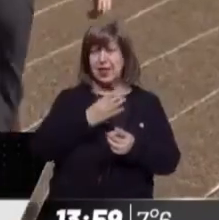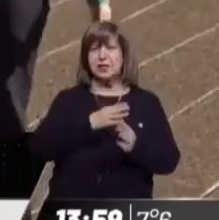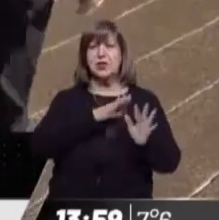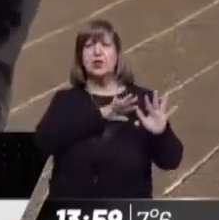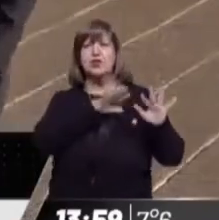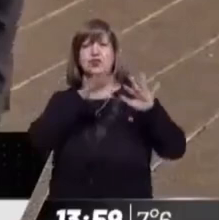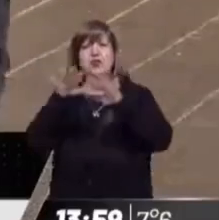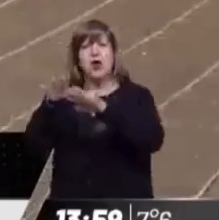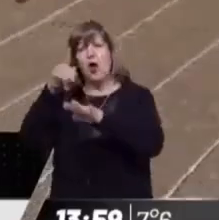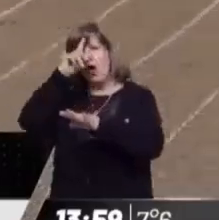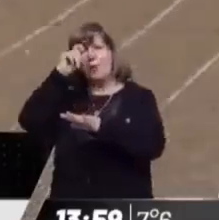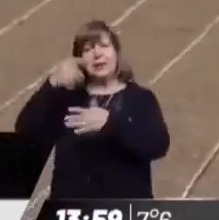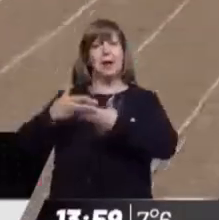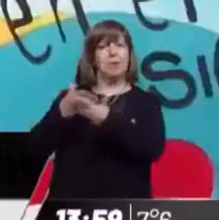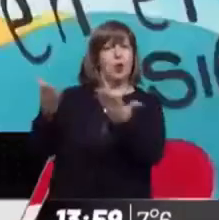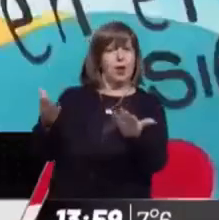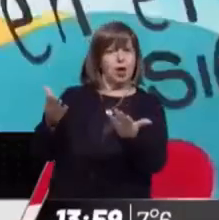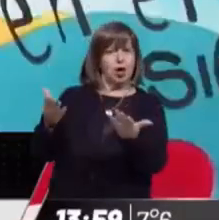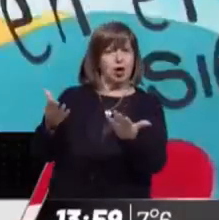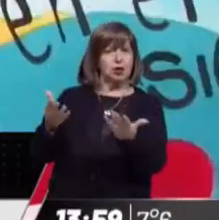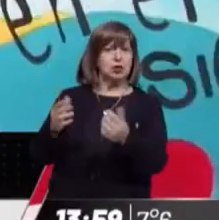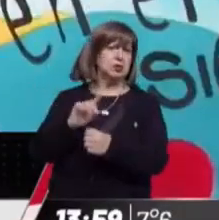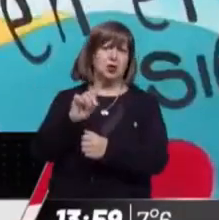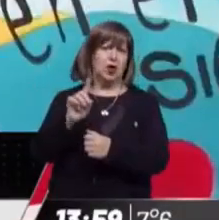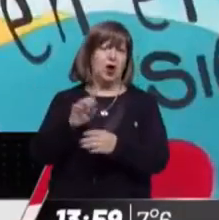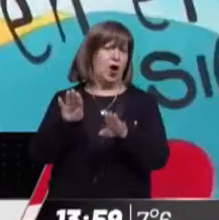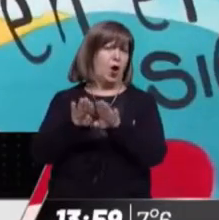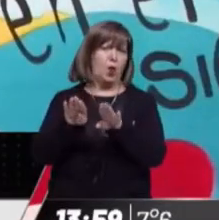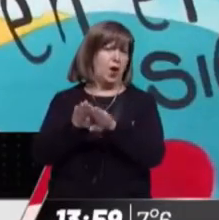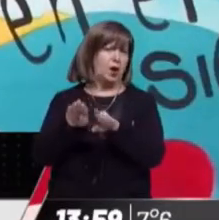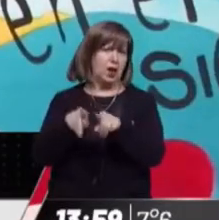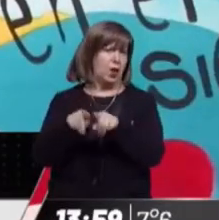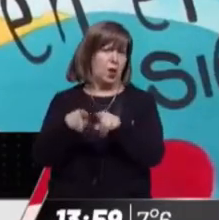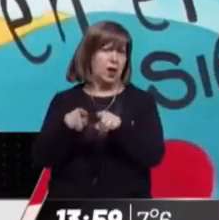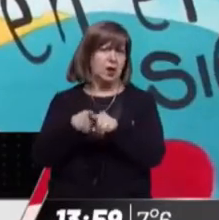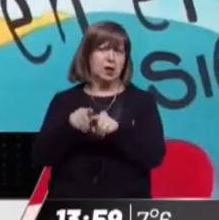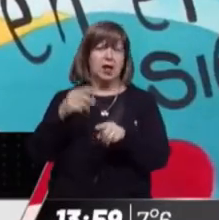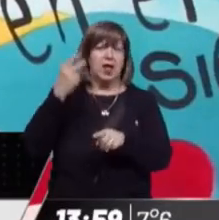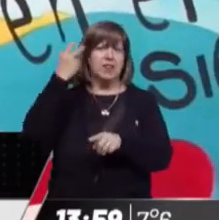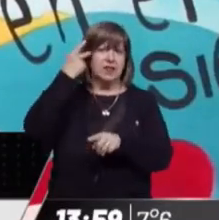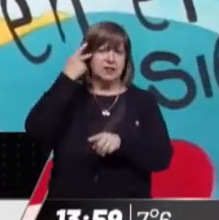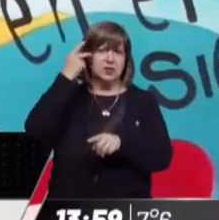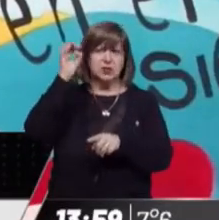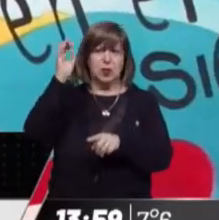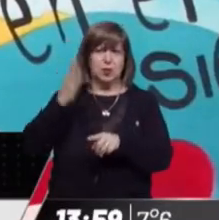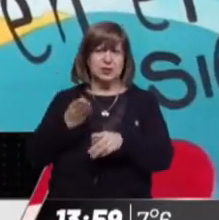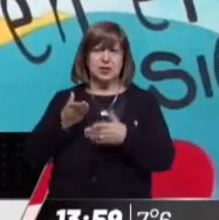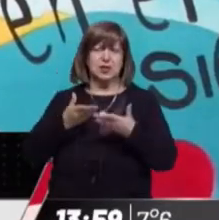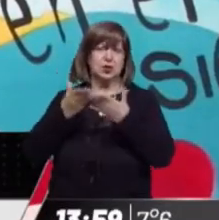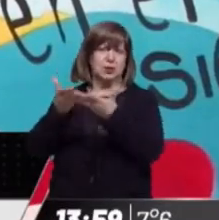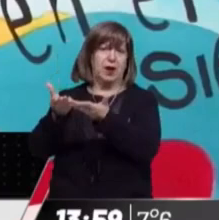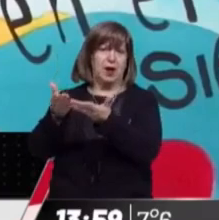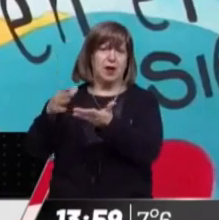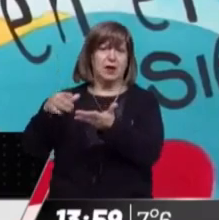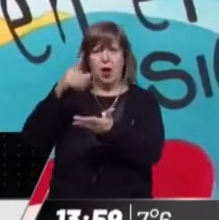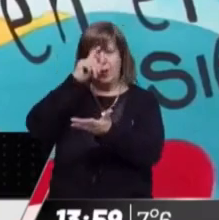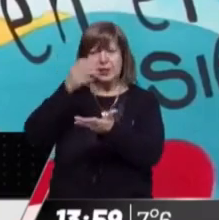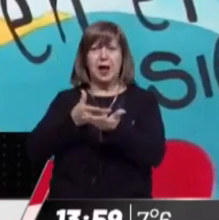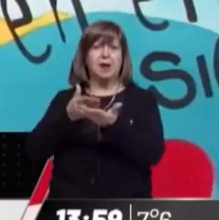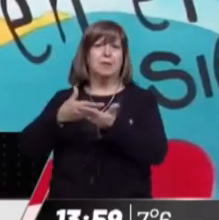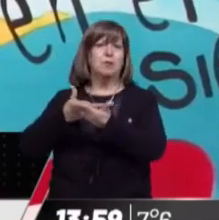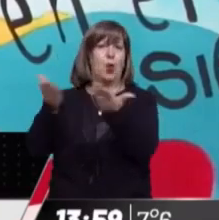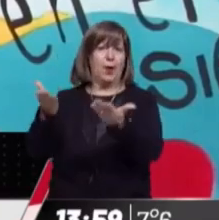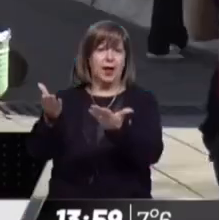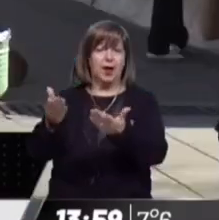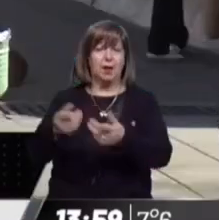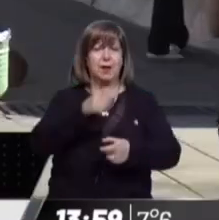manejando el gobierno de la provincia no estamos en un número muy parecido estamos cerca del 18 por hoy de incremento en la demanda en el en el sector público producto como bien